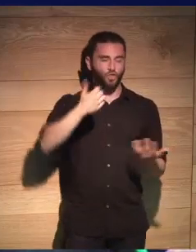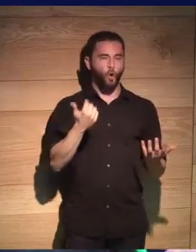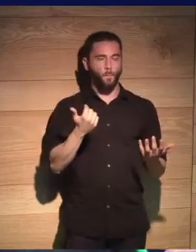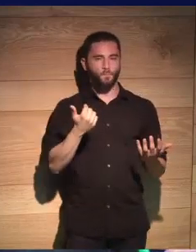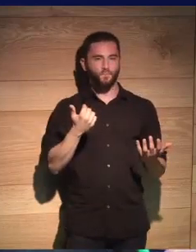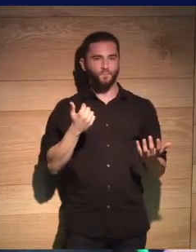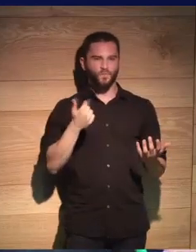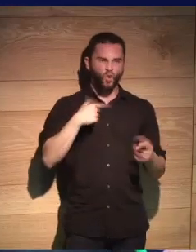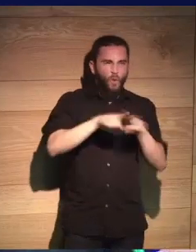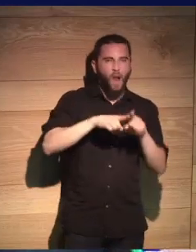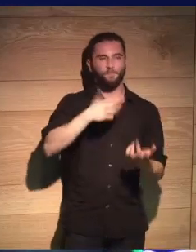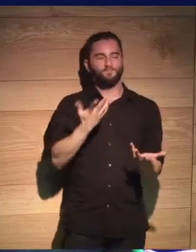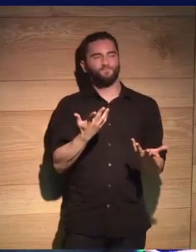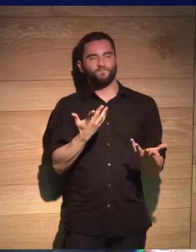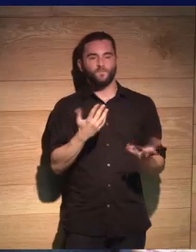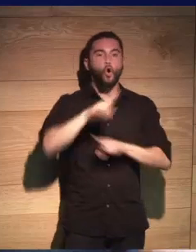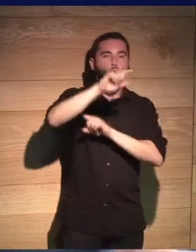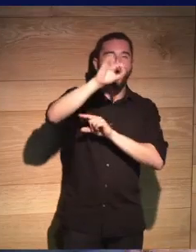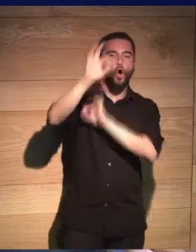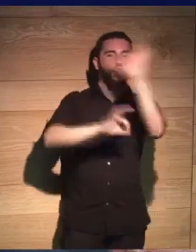sé, organizando